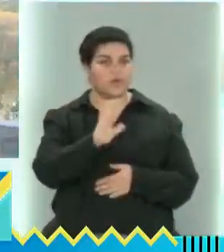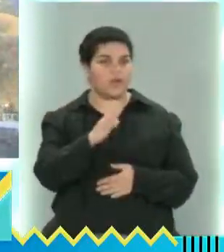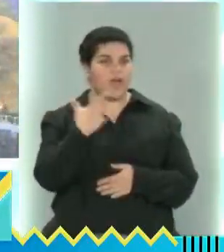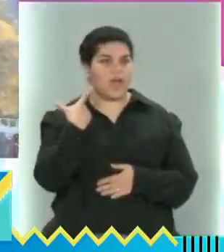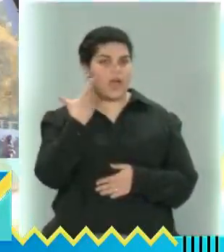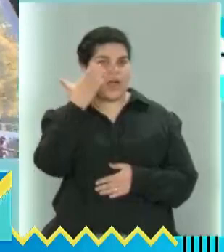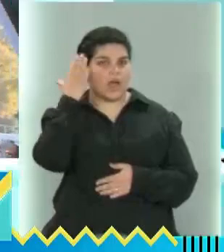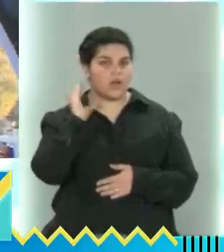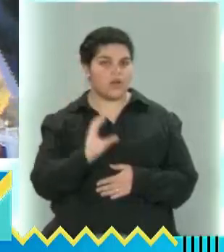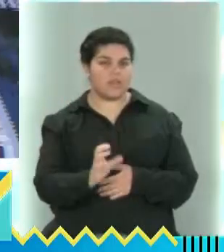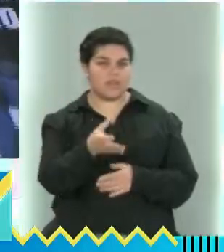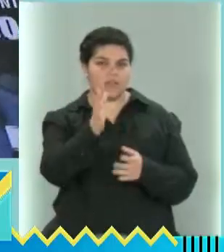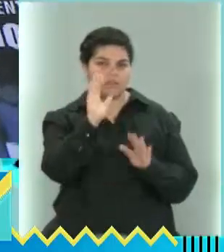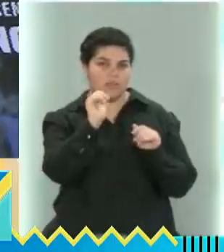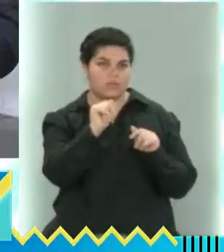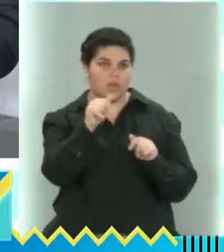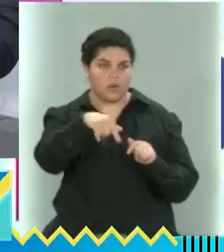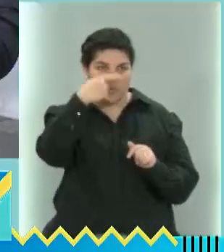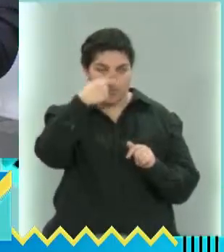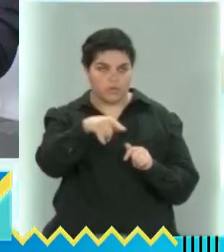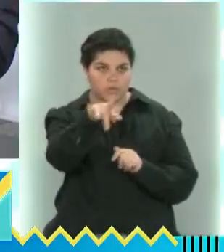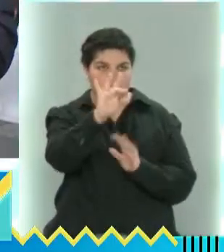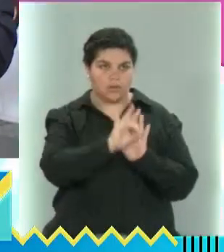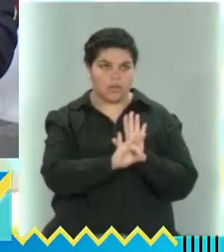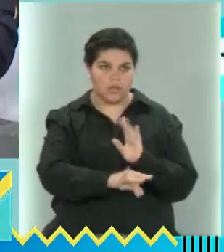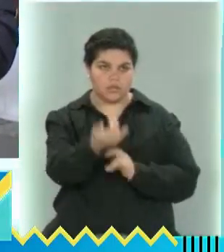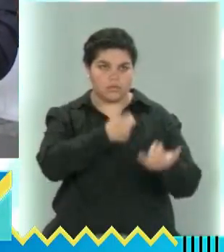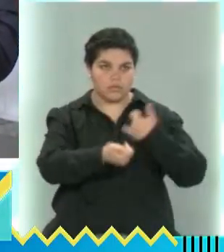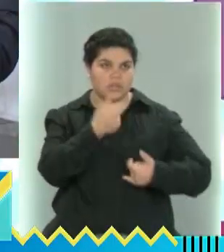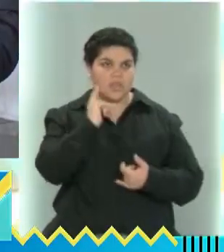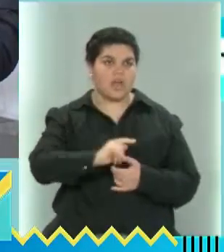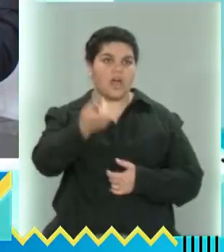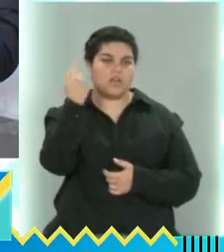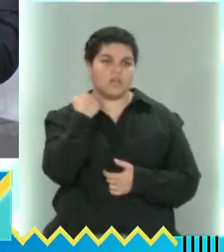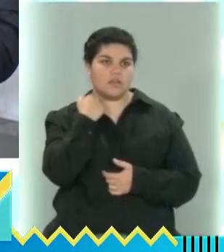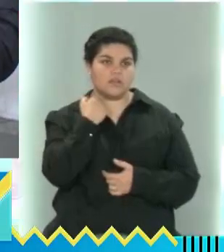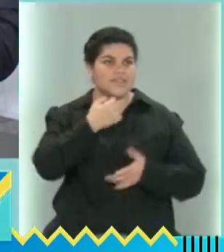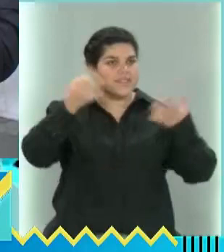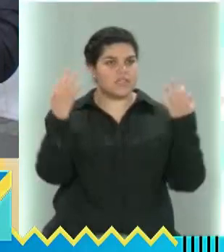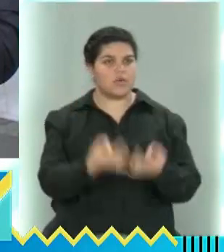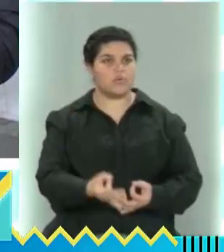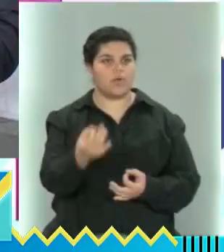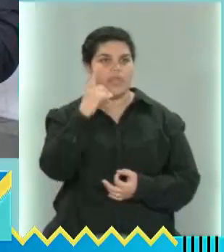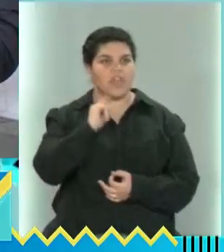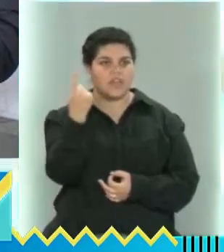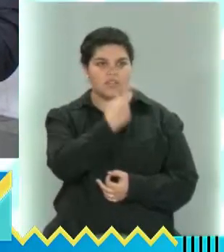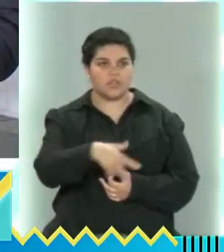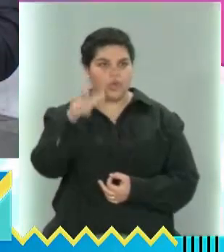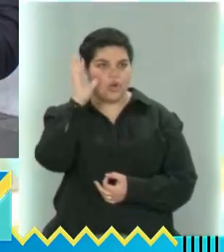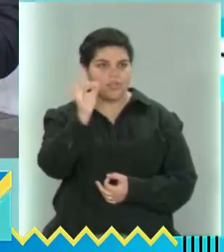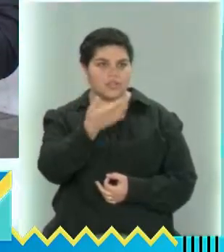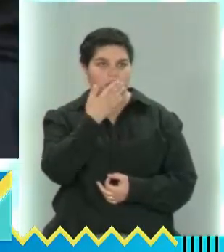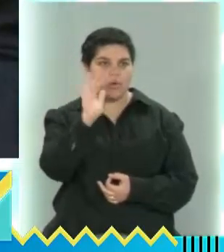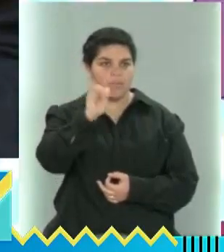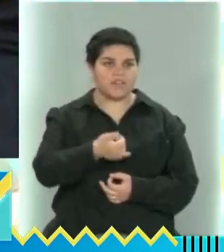quiero consultarle respecto a este último dato que usted nos dice, que en el día de ayer se afirmó que se van a cumplir los 180 días de clases. ¿De qué